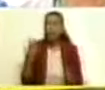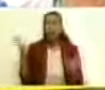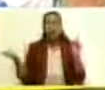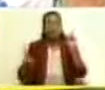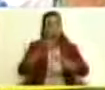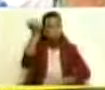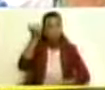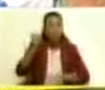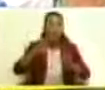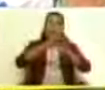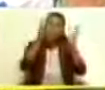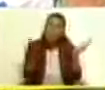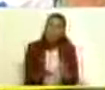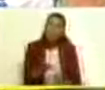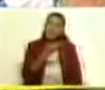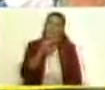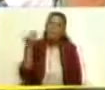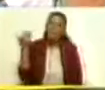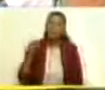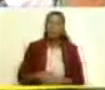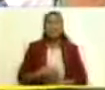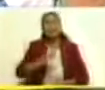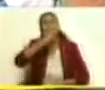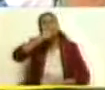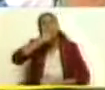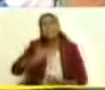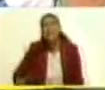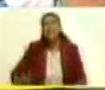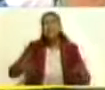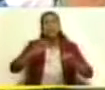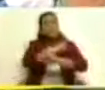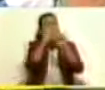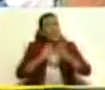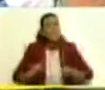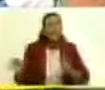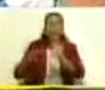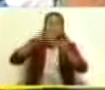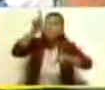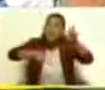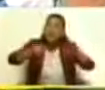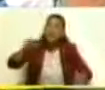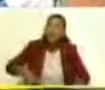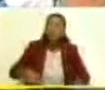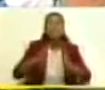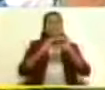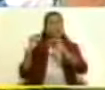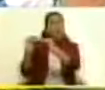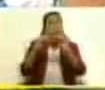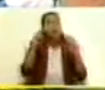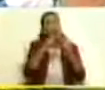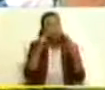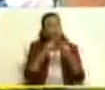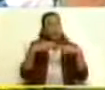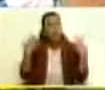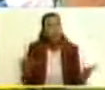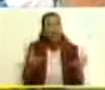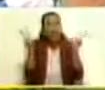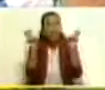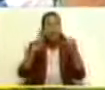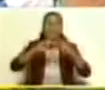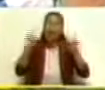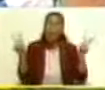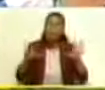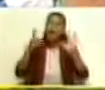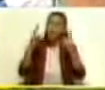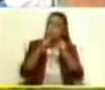lograremos un mundo mejor. Qué lindo sería y feliz la humanidad si todos conocieran el tema de la paz